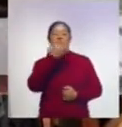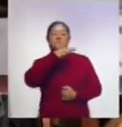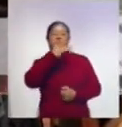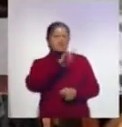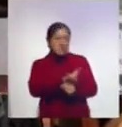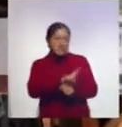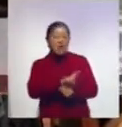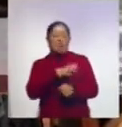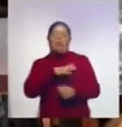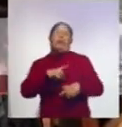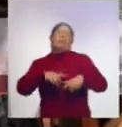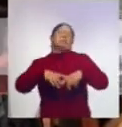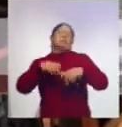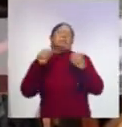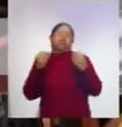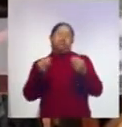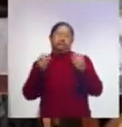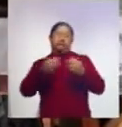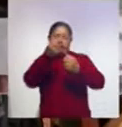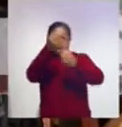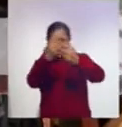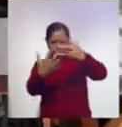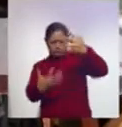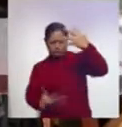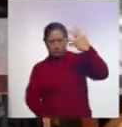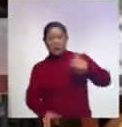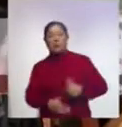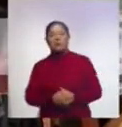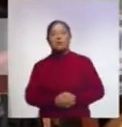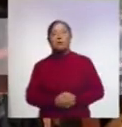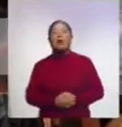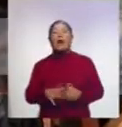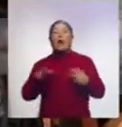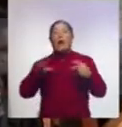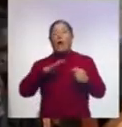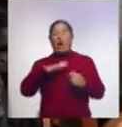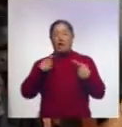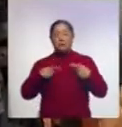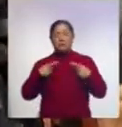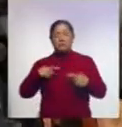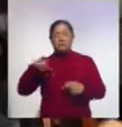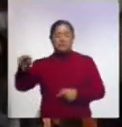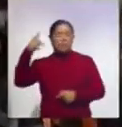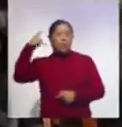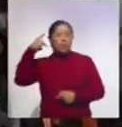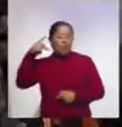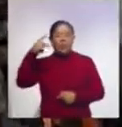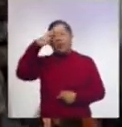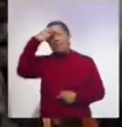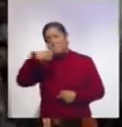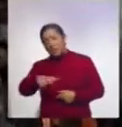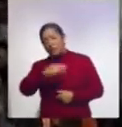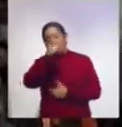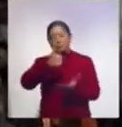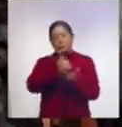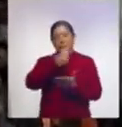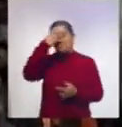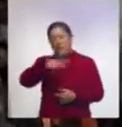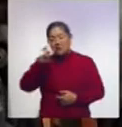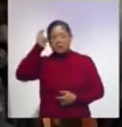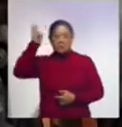gran diversidad y pues tenemos cerveceros que vienen del estado de Puebla, del estado de México, de Ciudad de México,